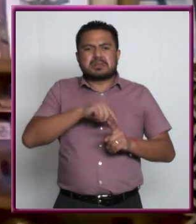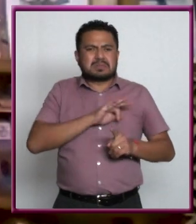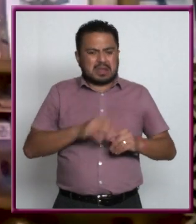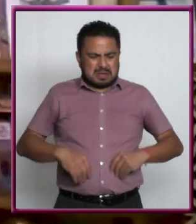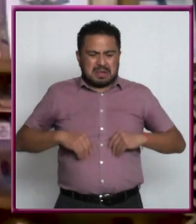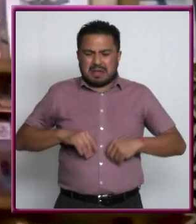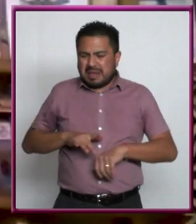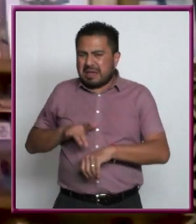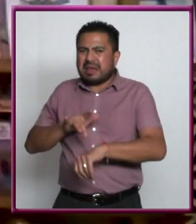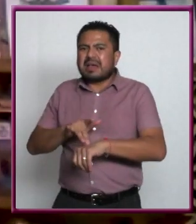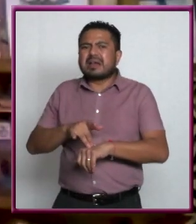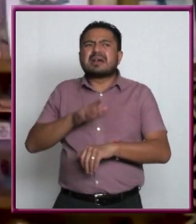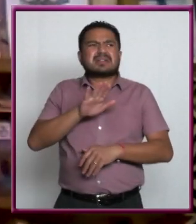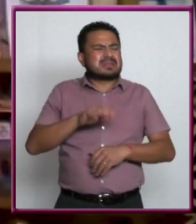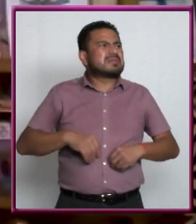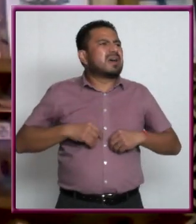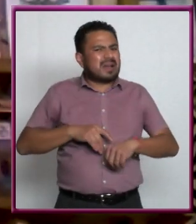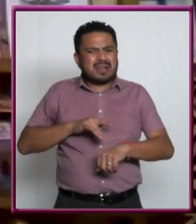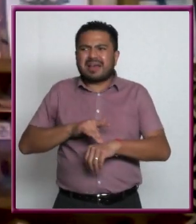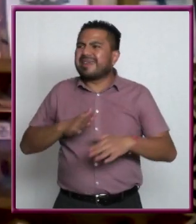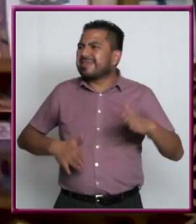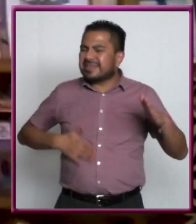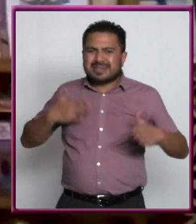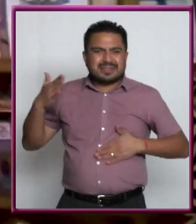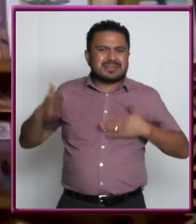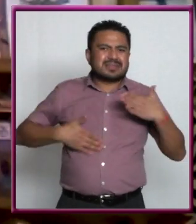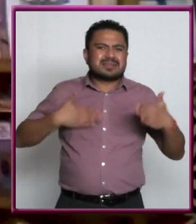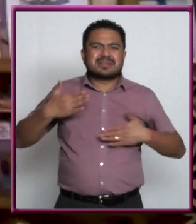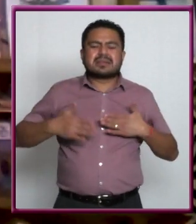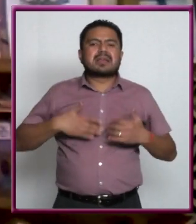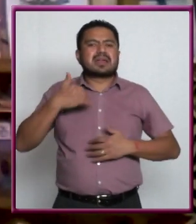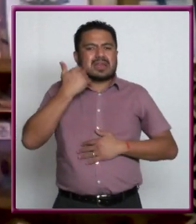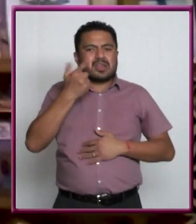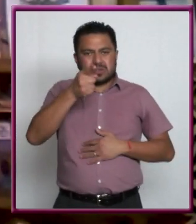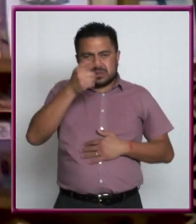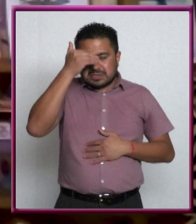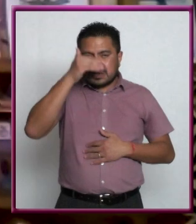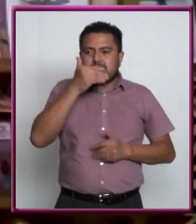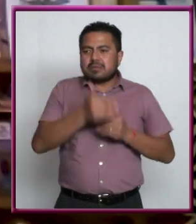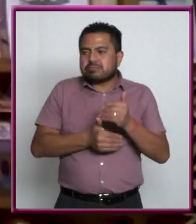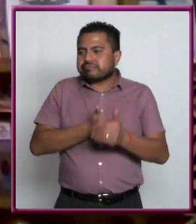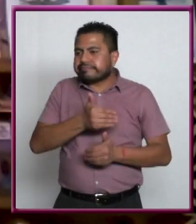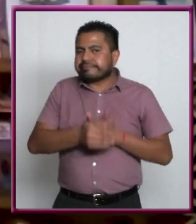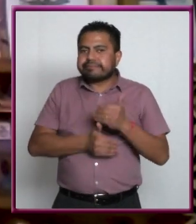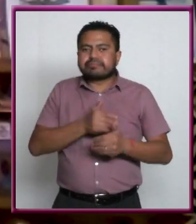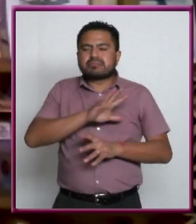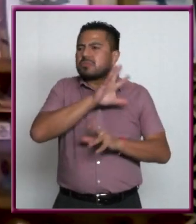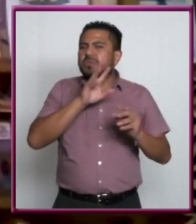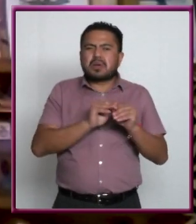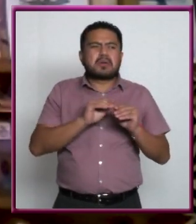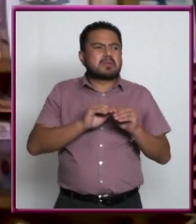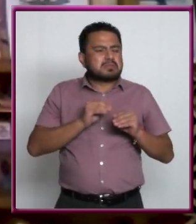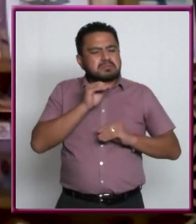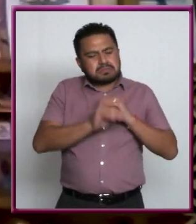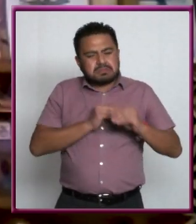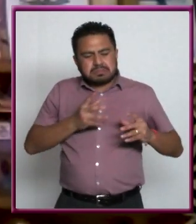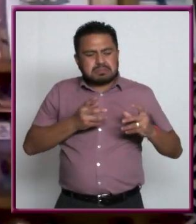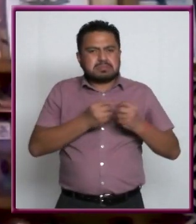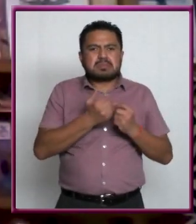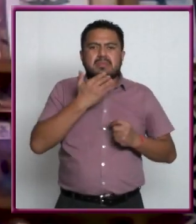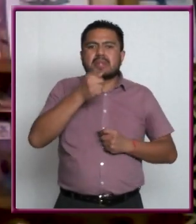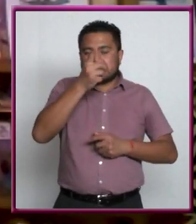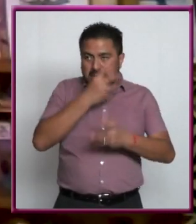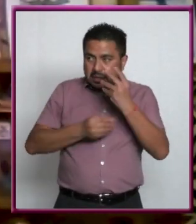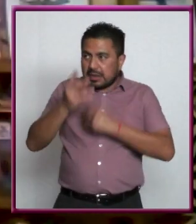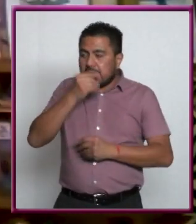que lo vivan o sea, me diría a mí misma, vívelo, disfrútalo y quiero que sepas que con el paso del tiempo todo se va a ir acomodando y